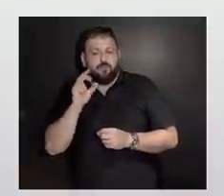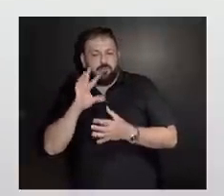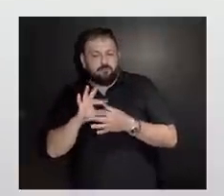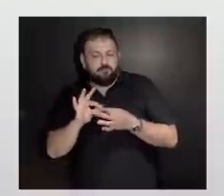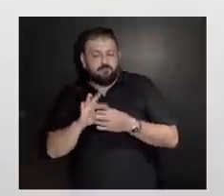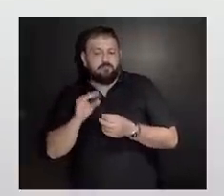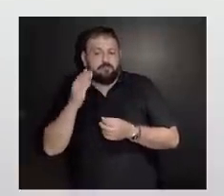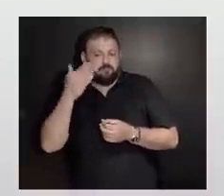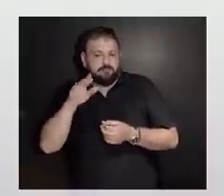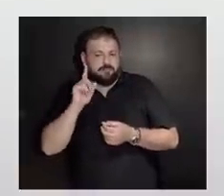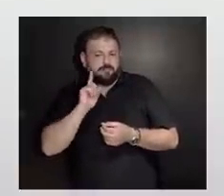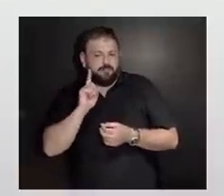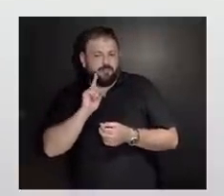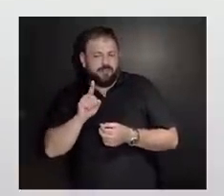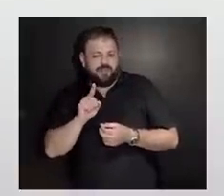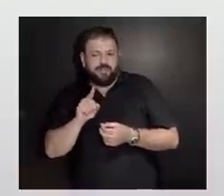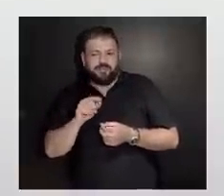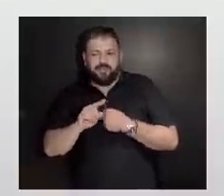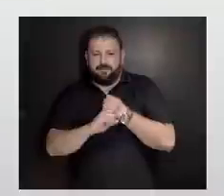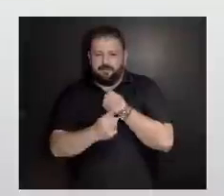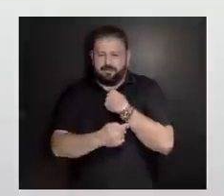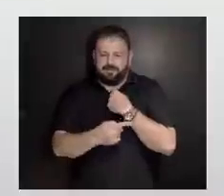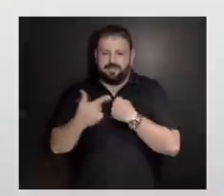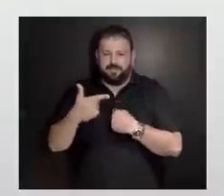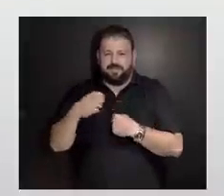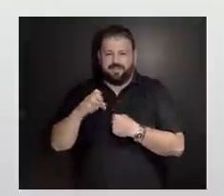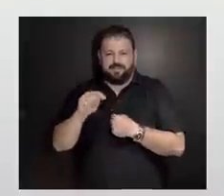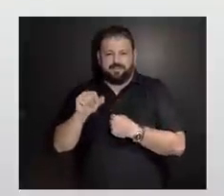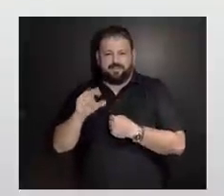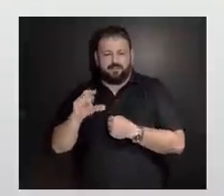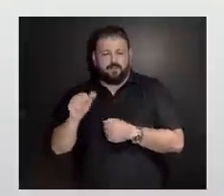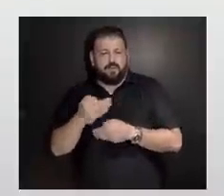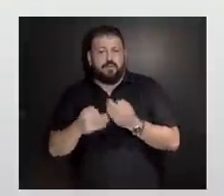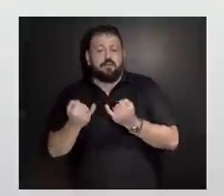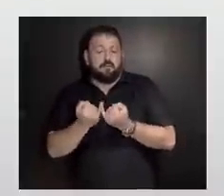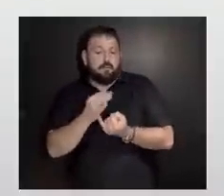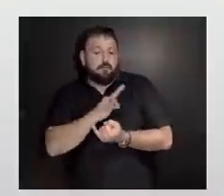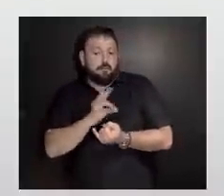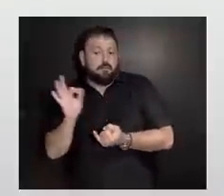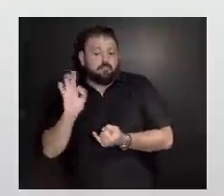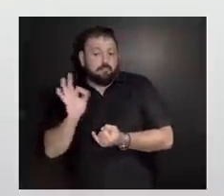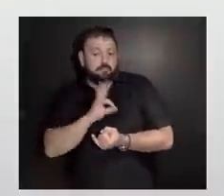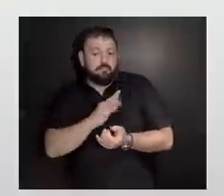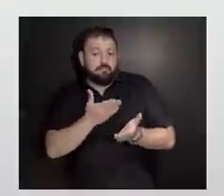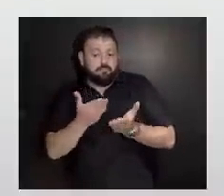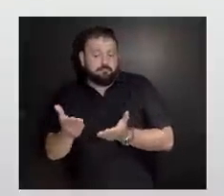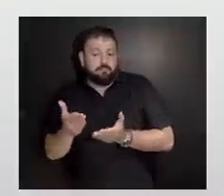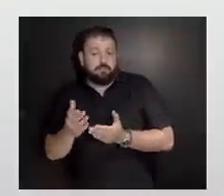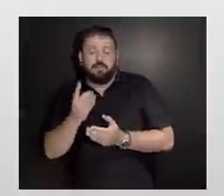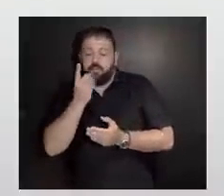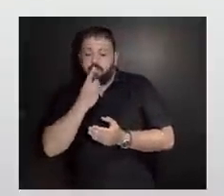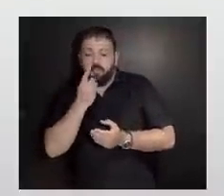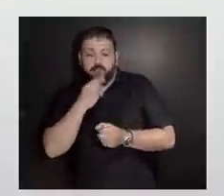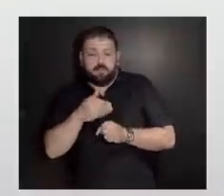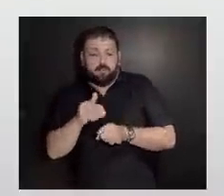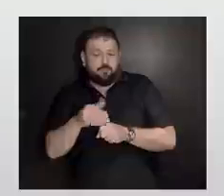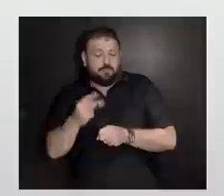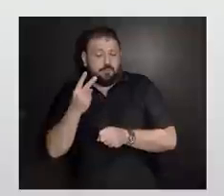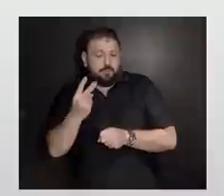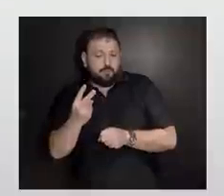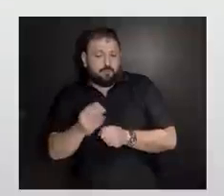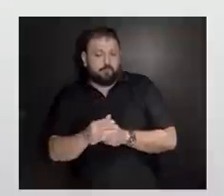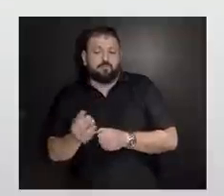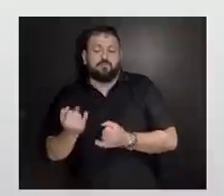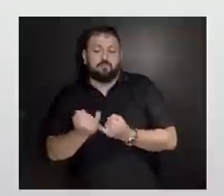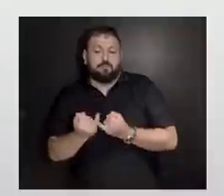diabetes gestacional tienen más probabilidad de desencadenar diabetes tipo 2. Hijos macrosómicos, es decir, que tienen